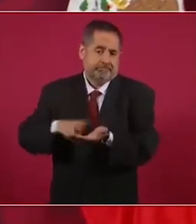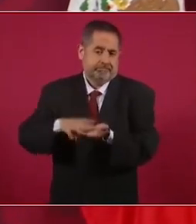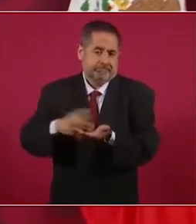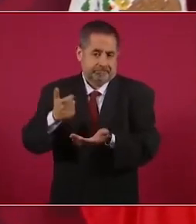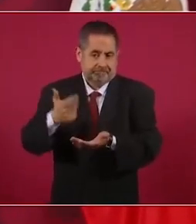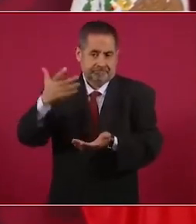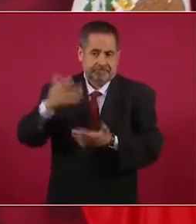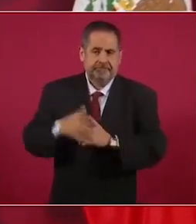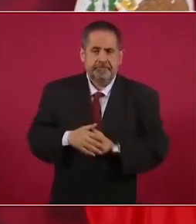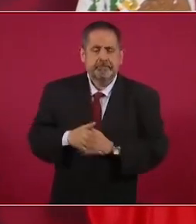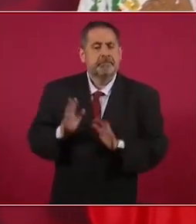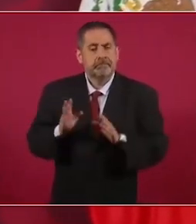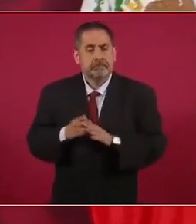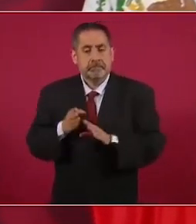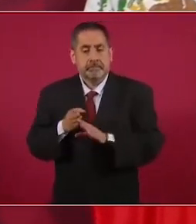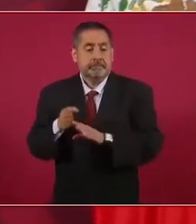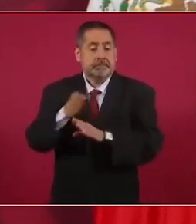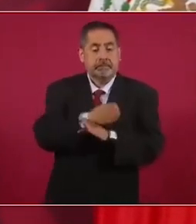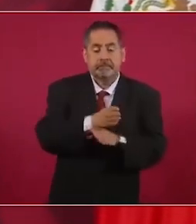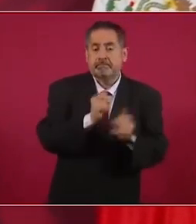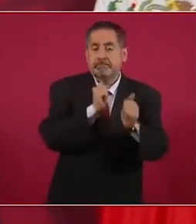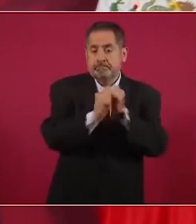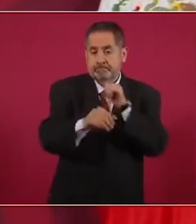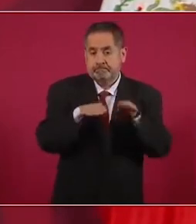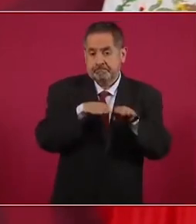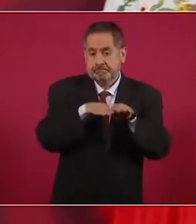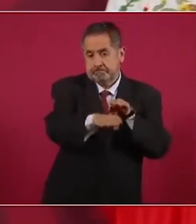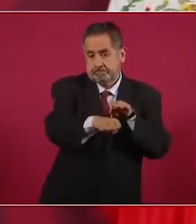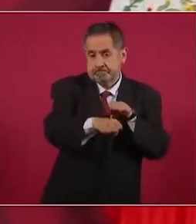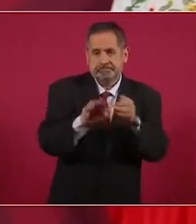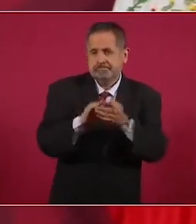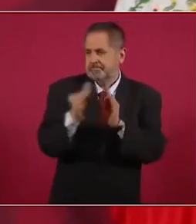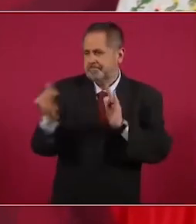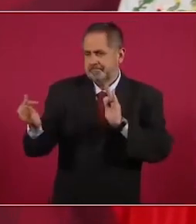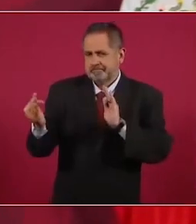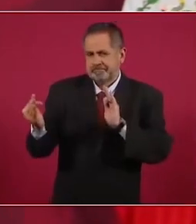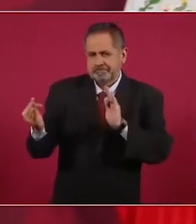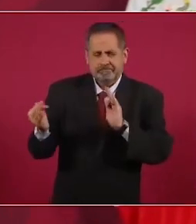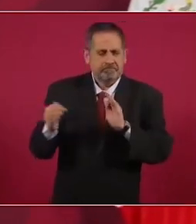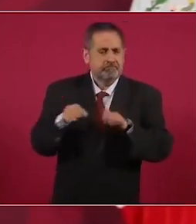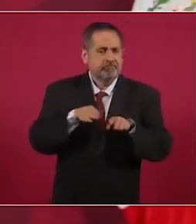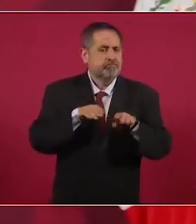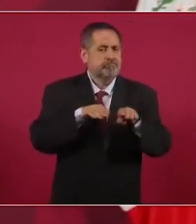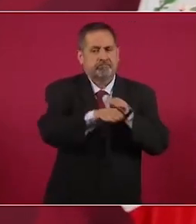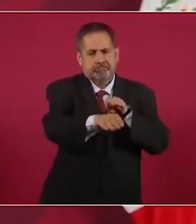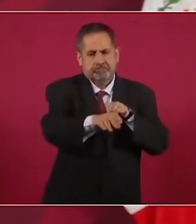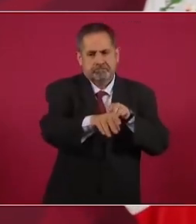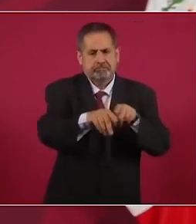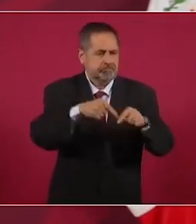Entonces, como la carretera pasa muy cerca de la orilla,